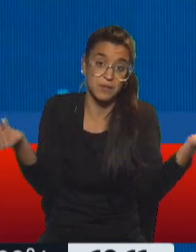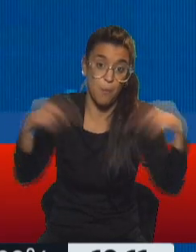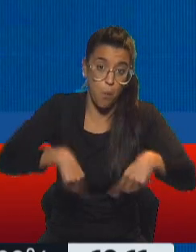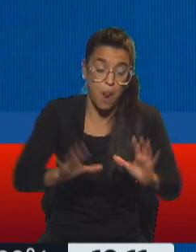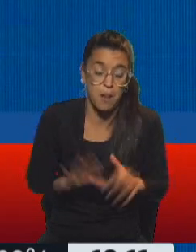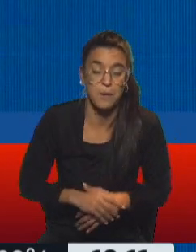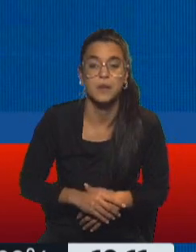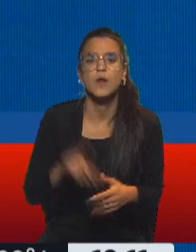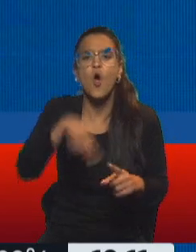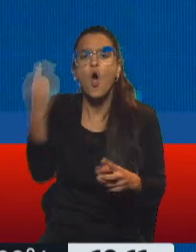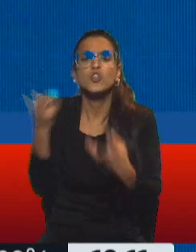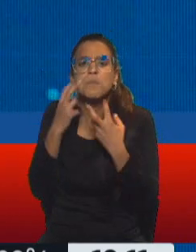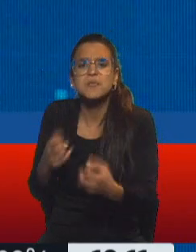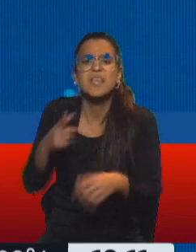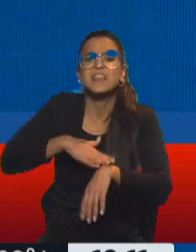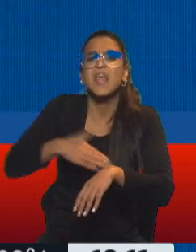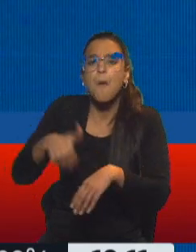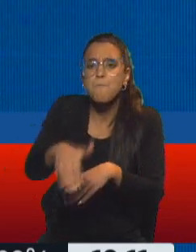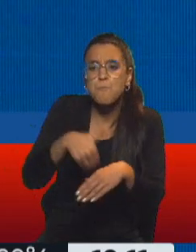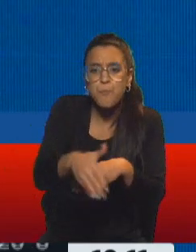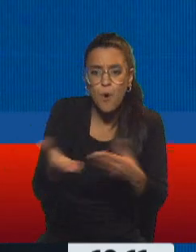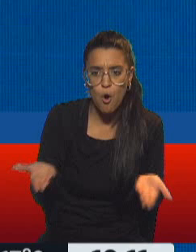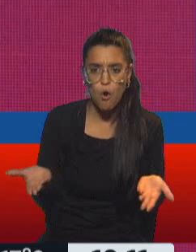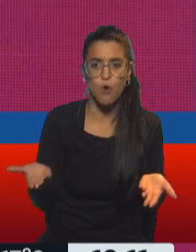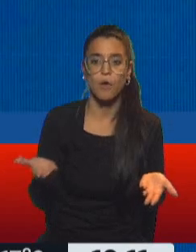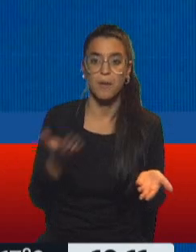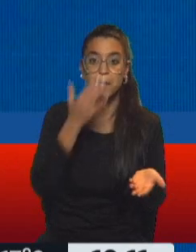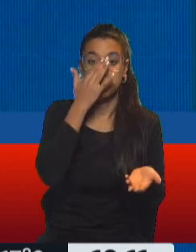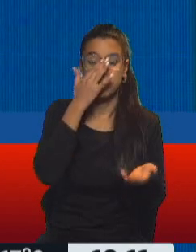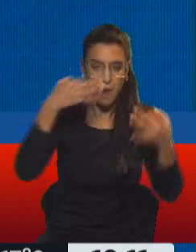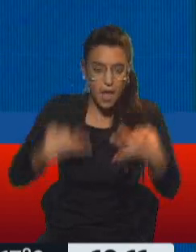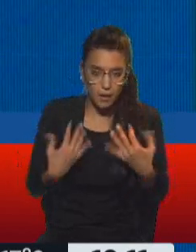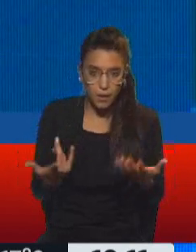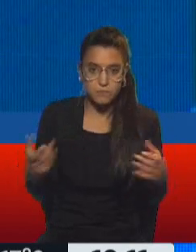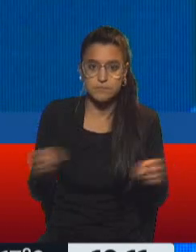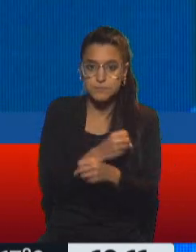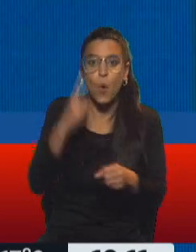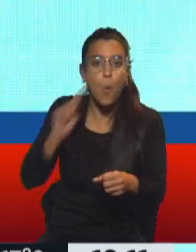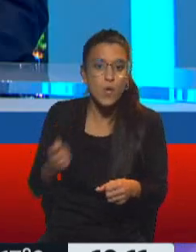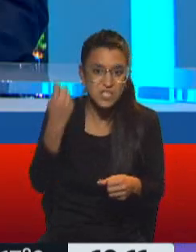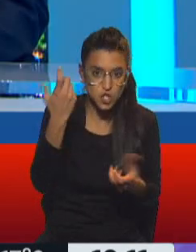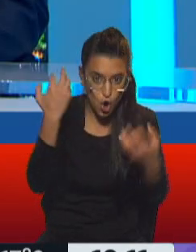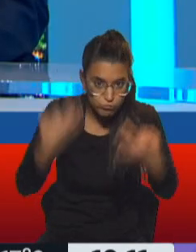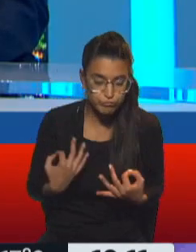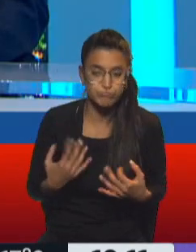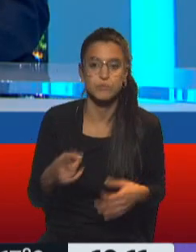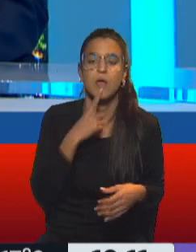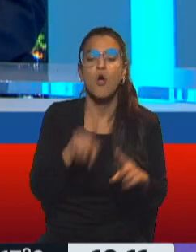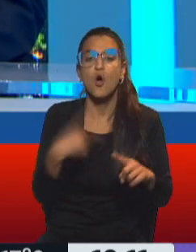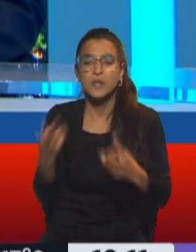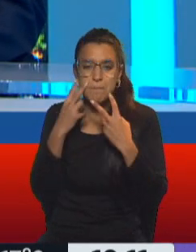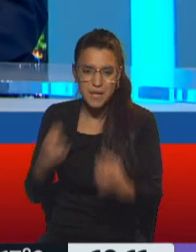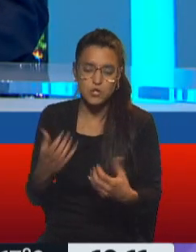la otra causa? ¿Cuánto tiempo falta, digamos, para que justamente se concrete un juicio? La otra causa, hay una parte que